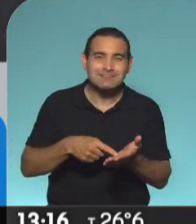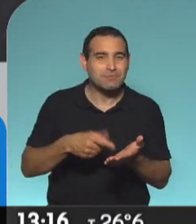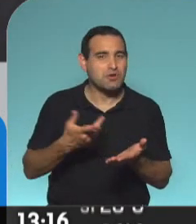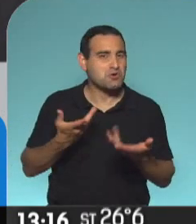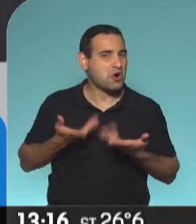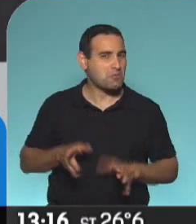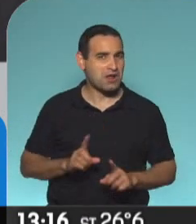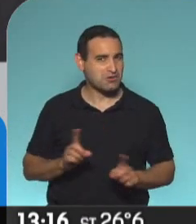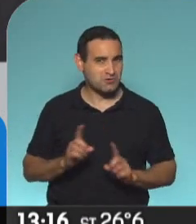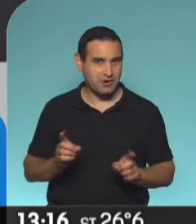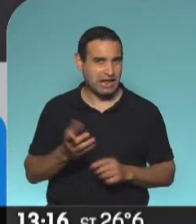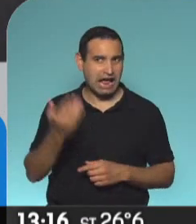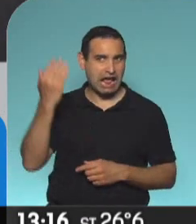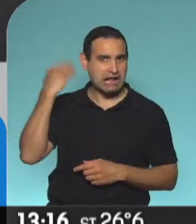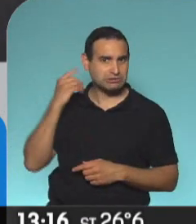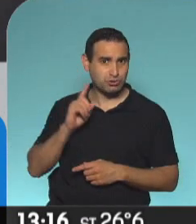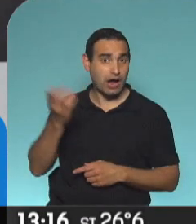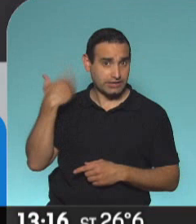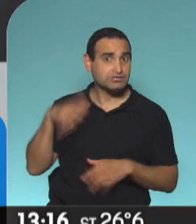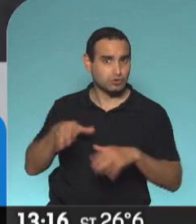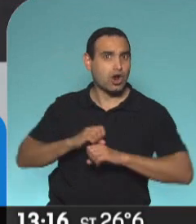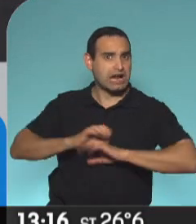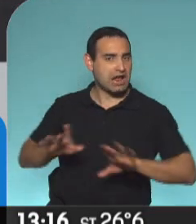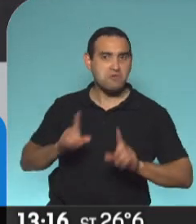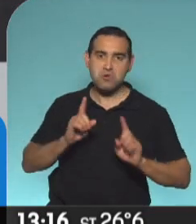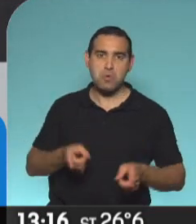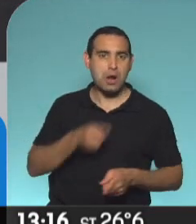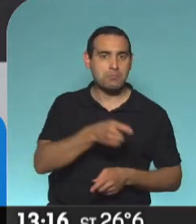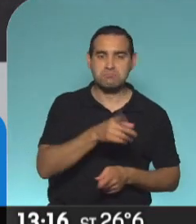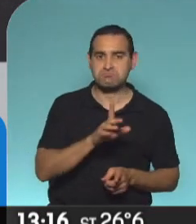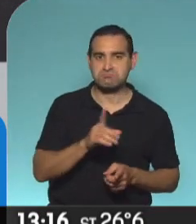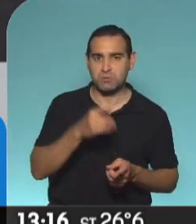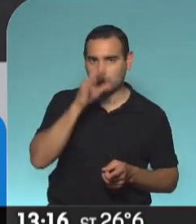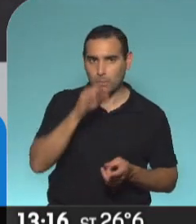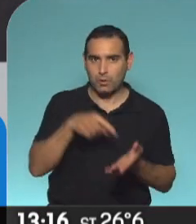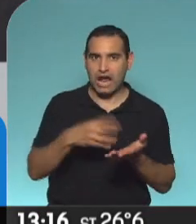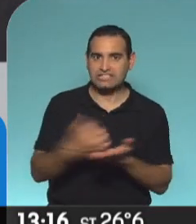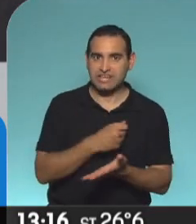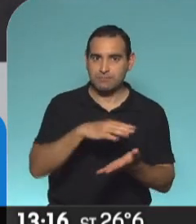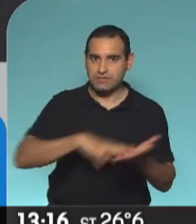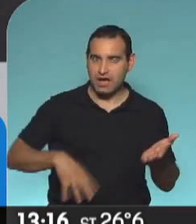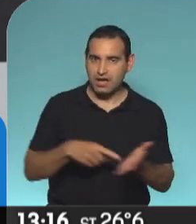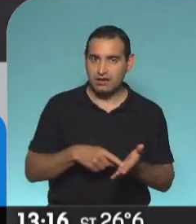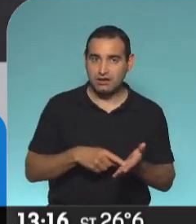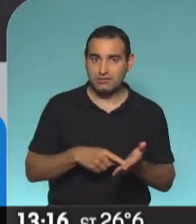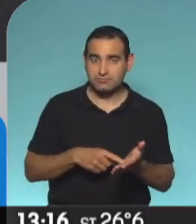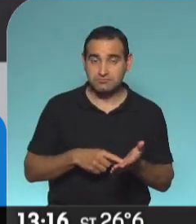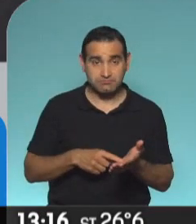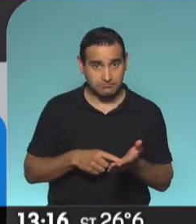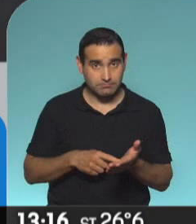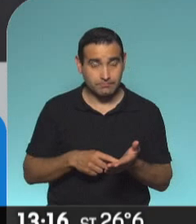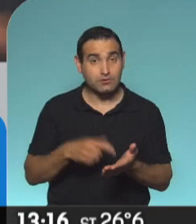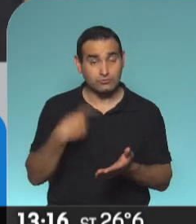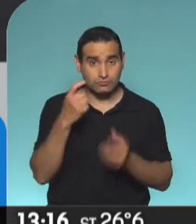sido utilizada por la Corte en otros casos gravísimos que han ocurrido en nuestro país en los últimos años y sin embargo la Corte considera que nada tiene que decir.